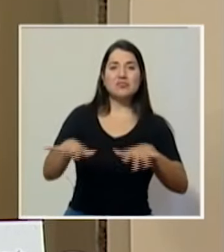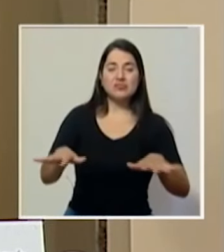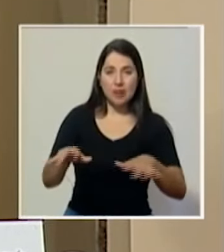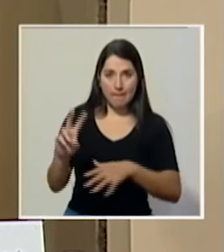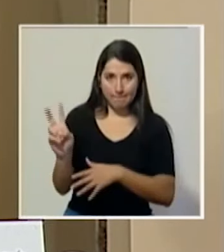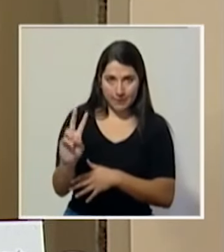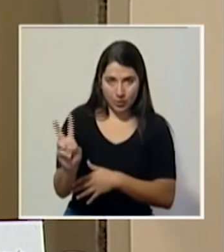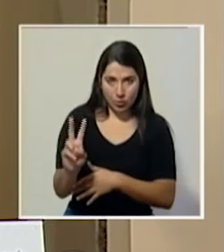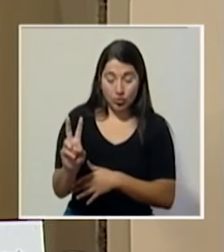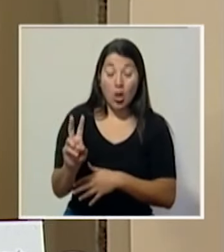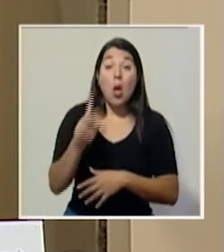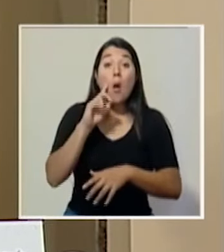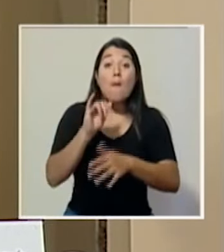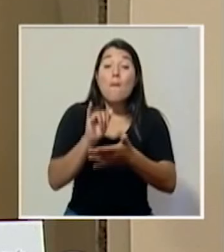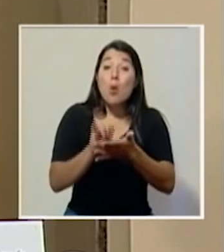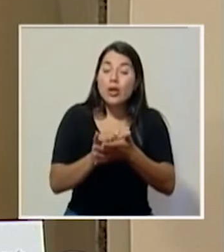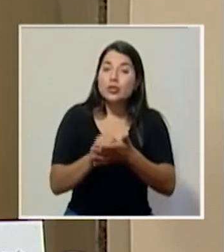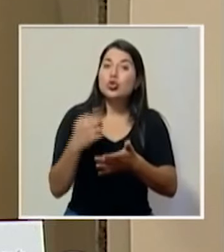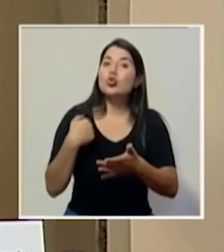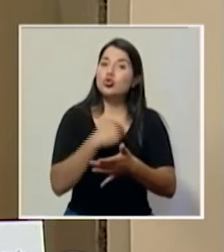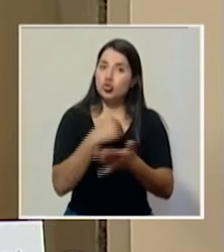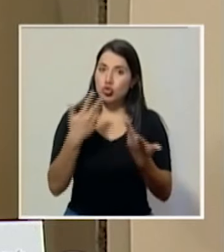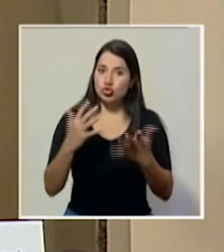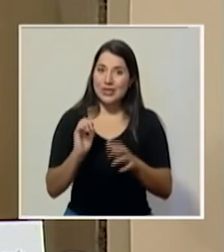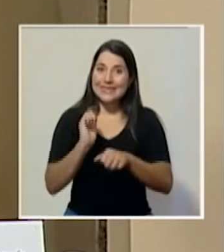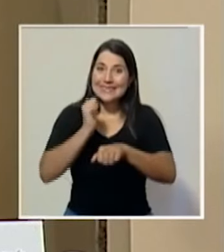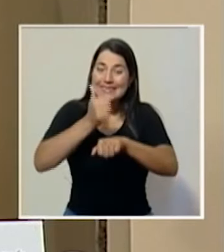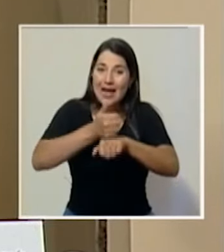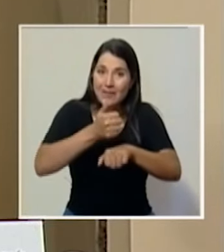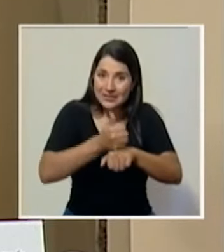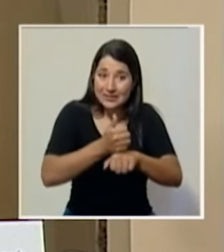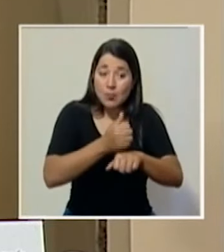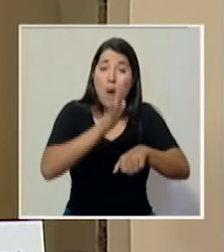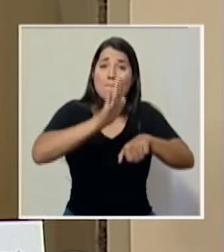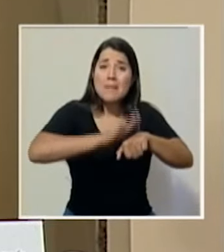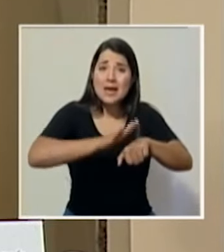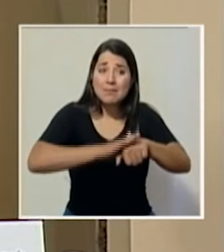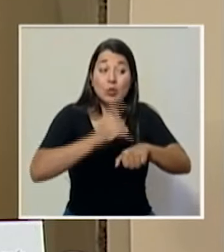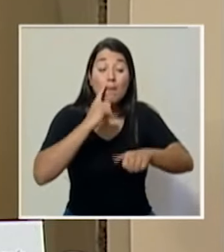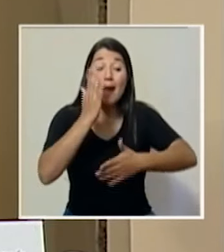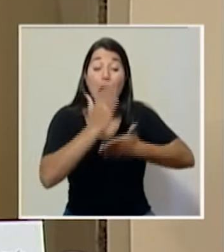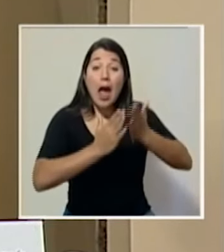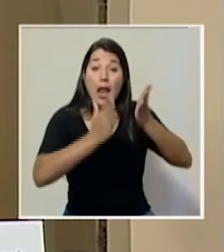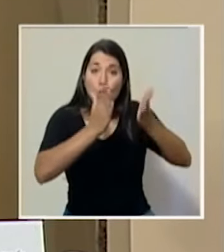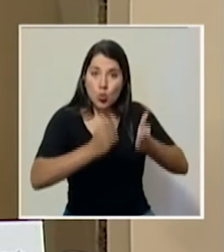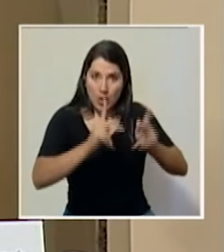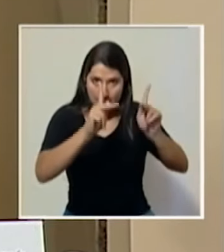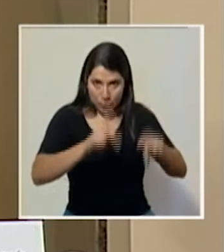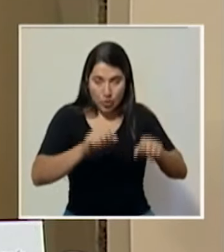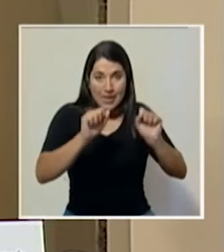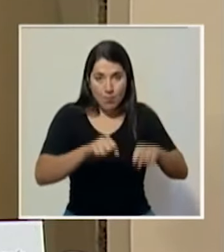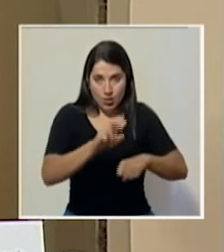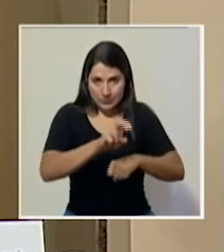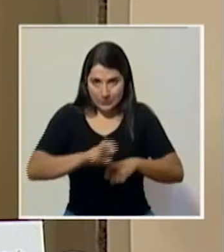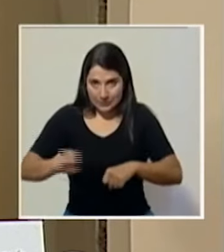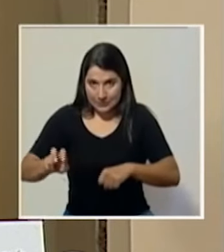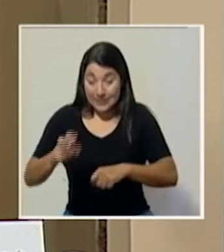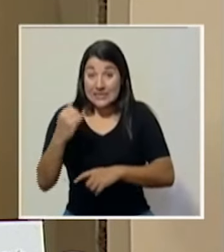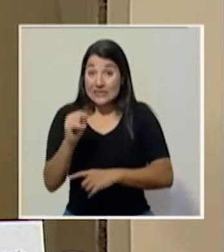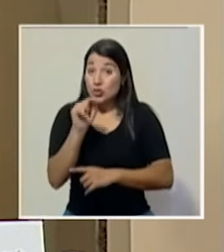estrategia que tiene excepciones a la restricción vehicular, y lo que buscamos es que las personas que no tengan